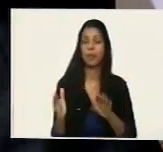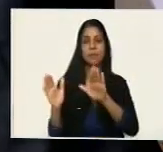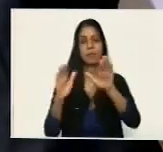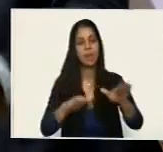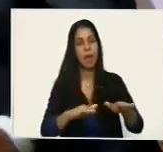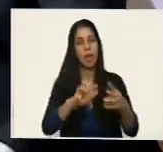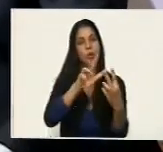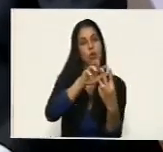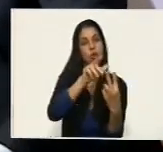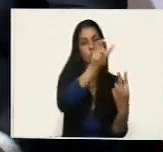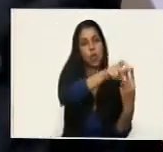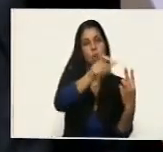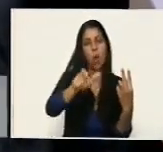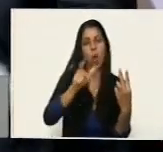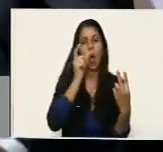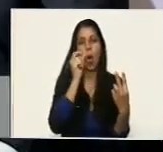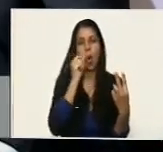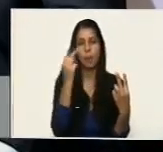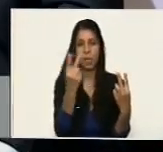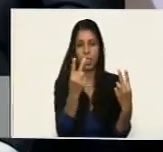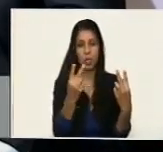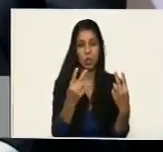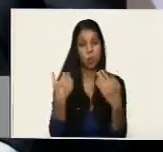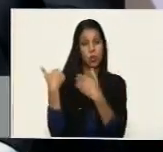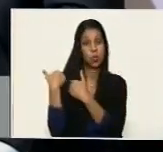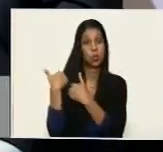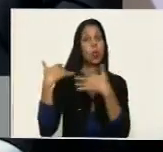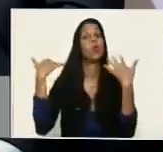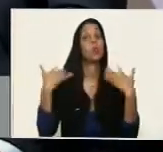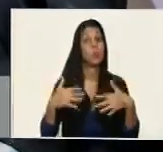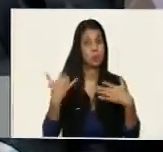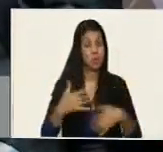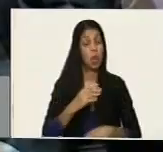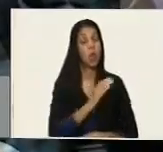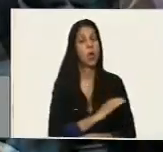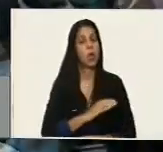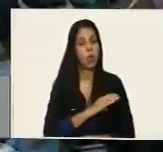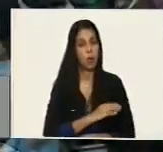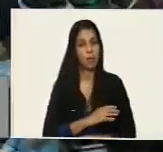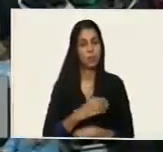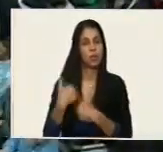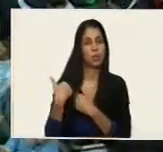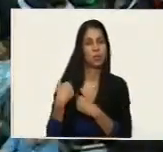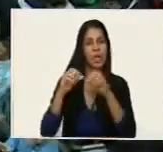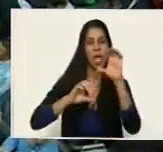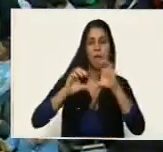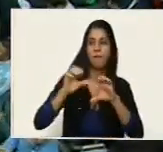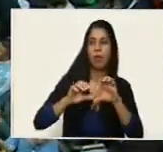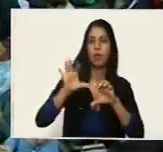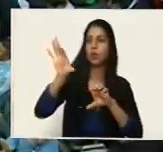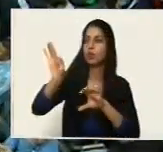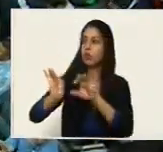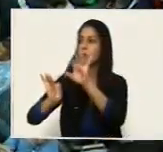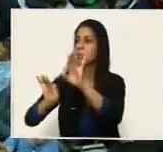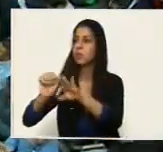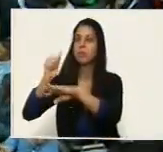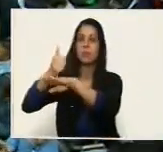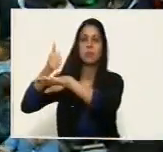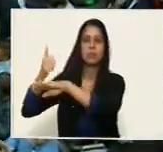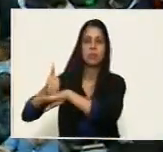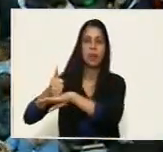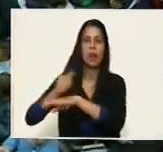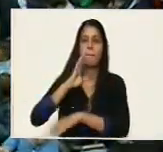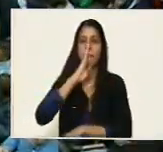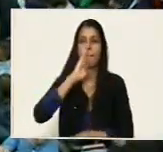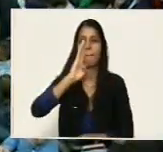Farías y Orlando Camacho para esta tarea en la Comisión de Méritos y Evaluación para el nuevo directorio del Banco Central de Venezuela.